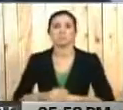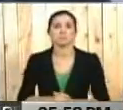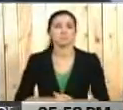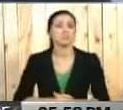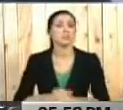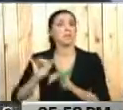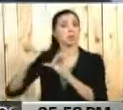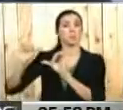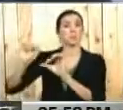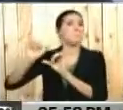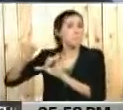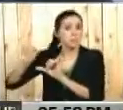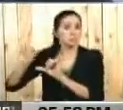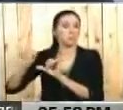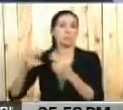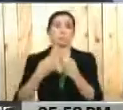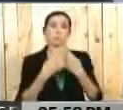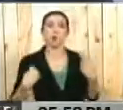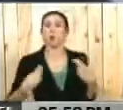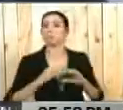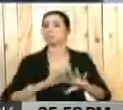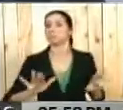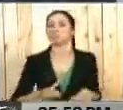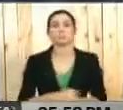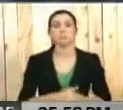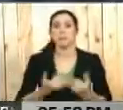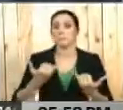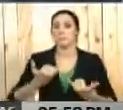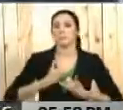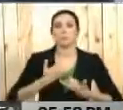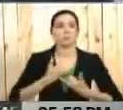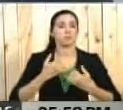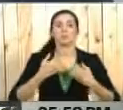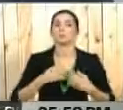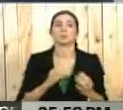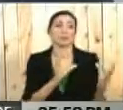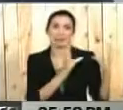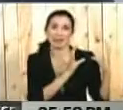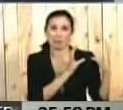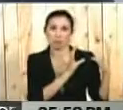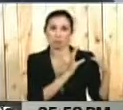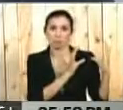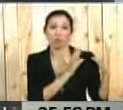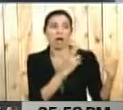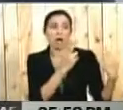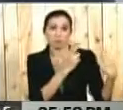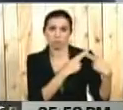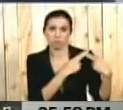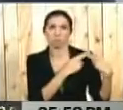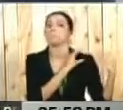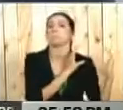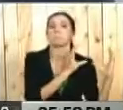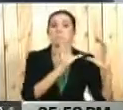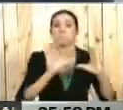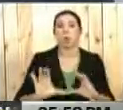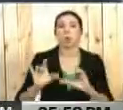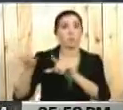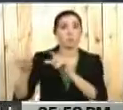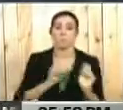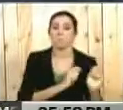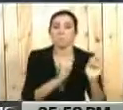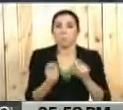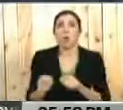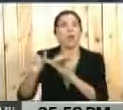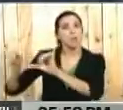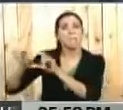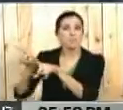ellos mismos se han producido, ellos mismos, un autodespojo de sus propias competencias y atribuciones, porque el